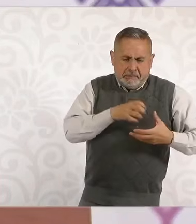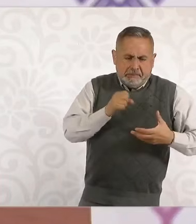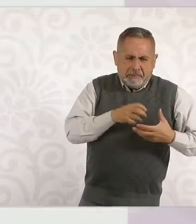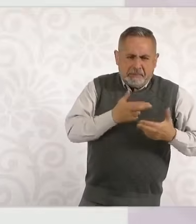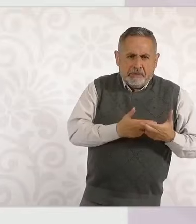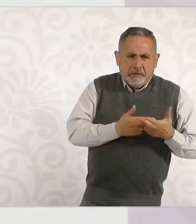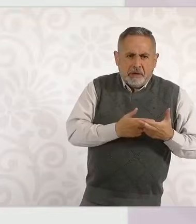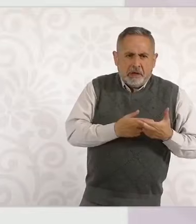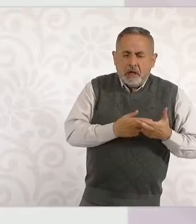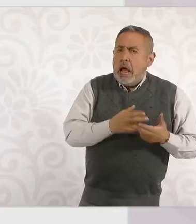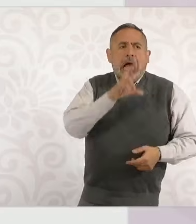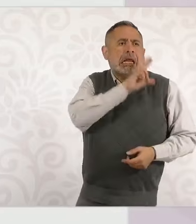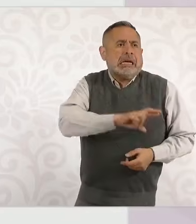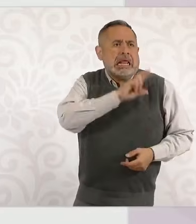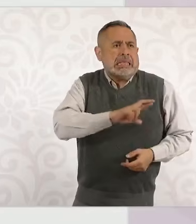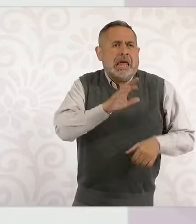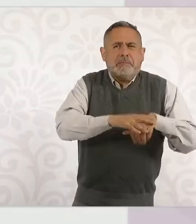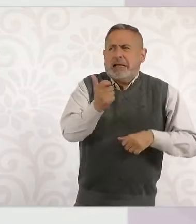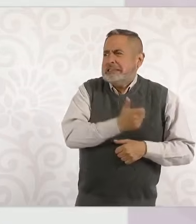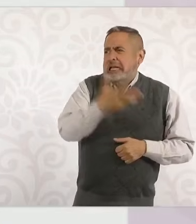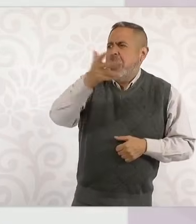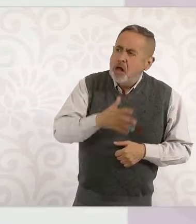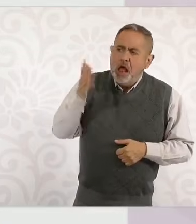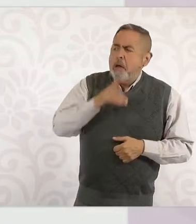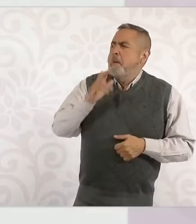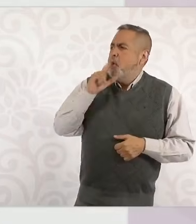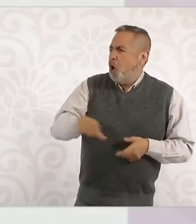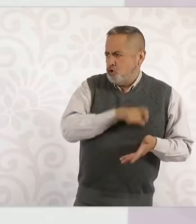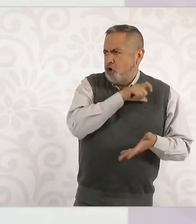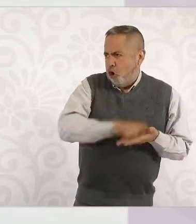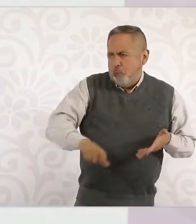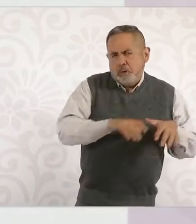al comprar en vez de rentar. Pero más